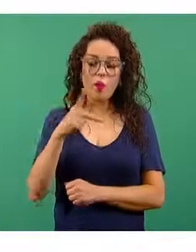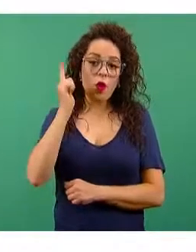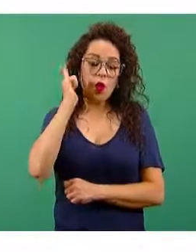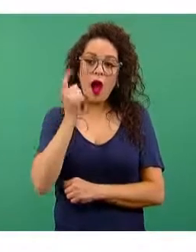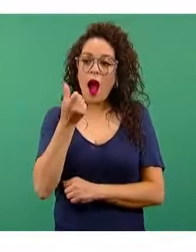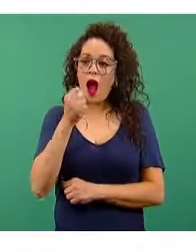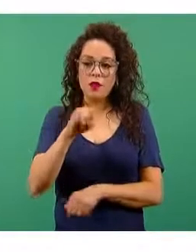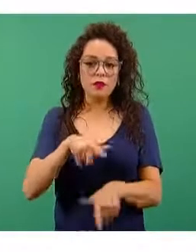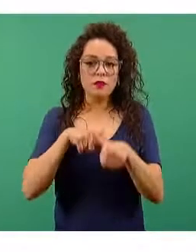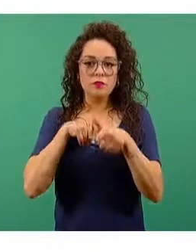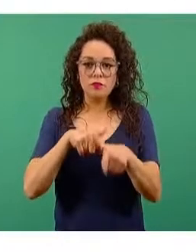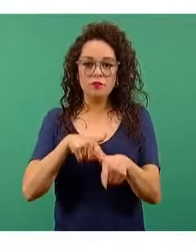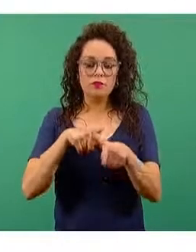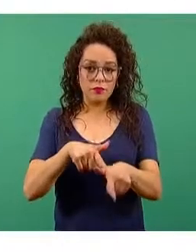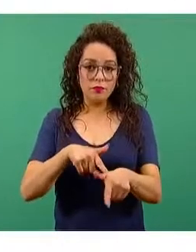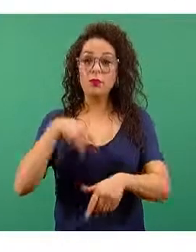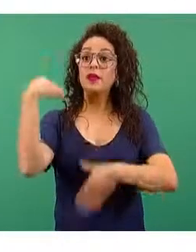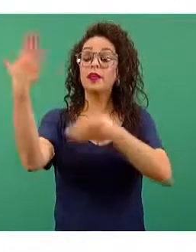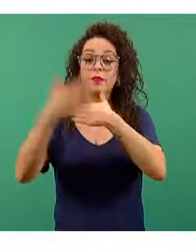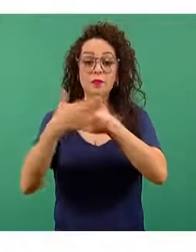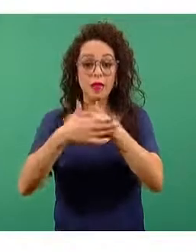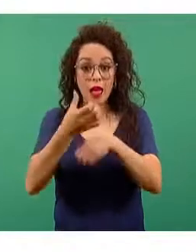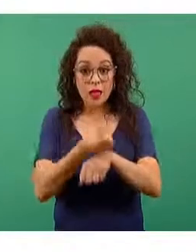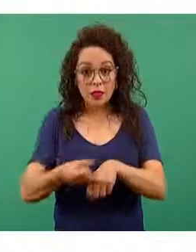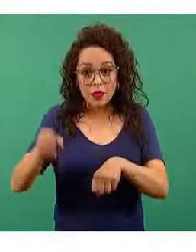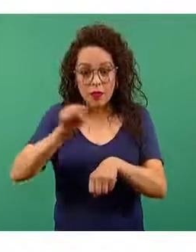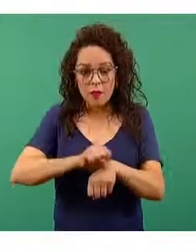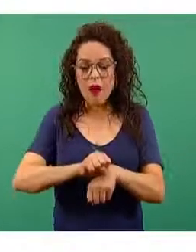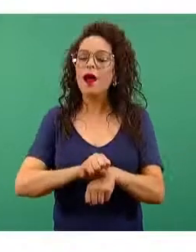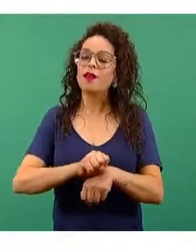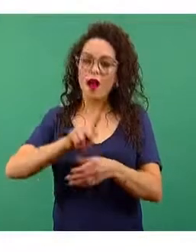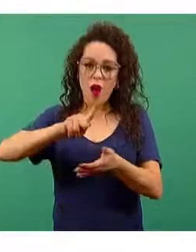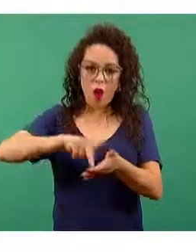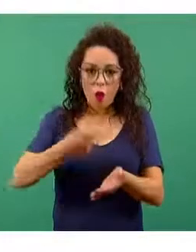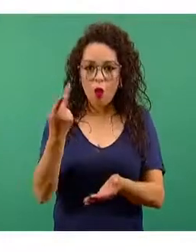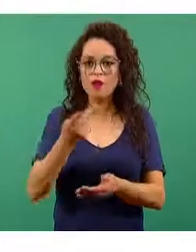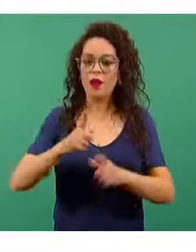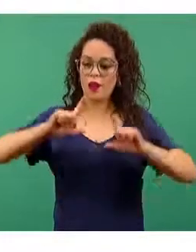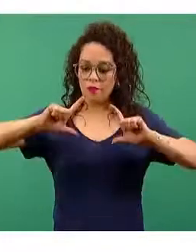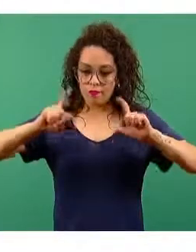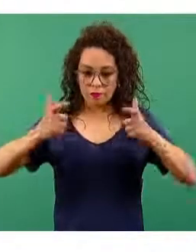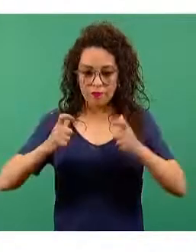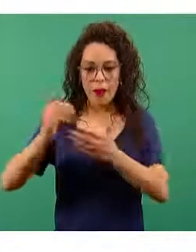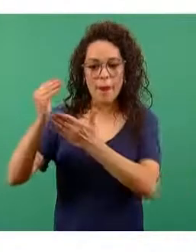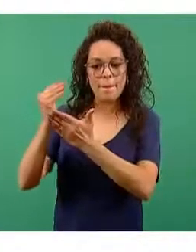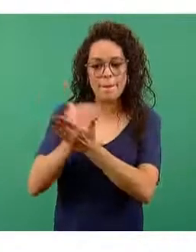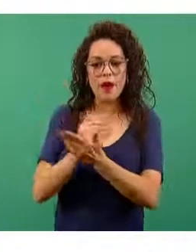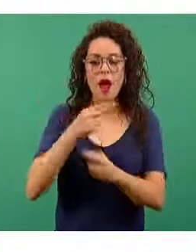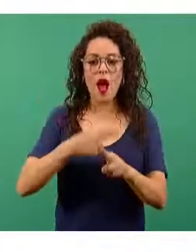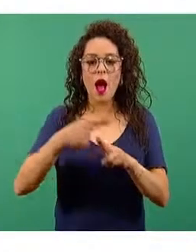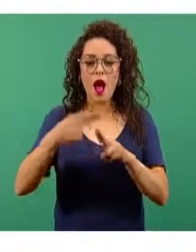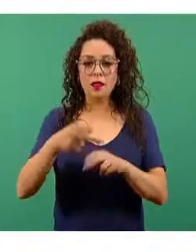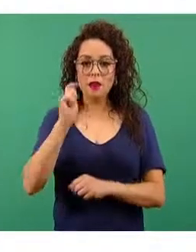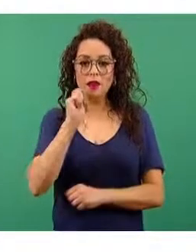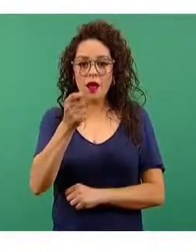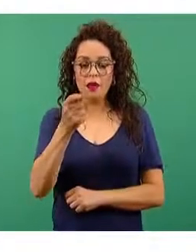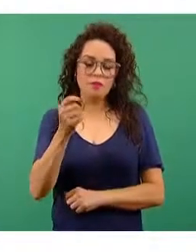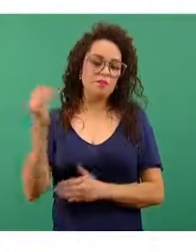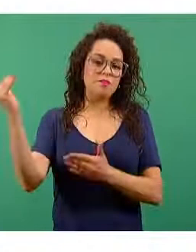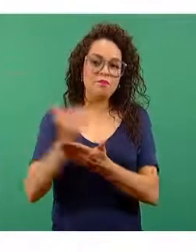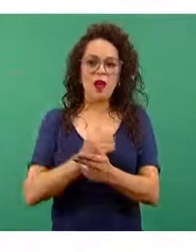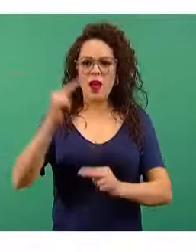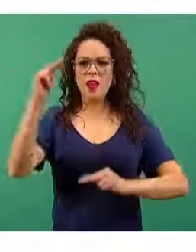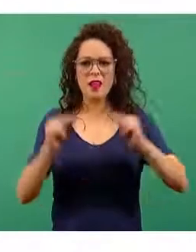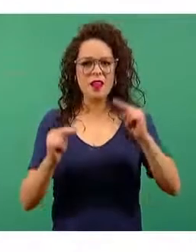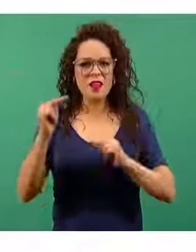mantenga y que la siguiente semana vuelva a haber una reducción mayor y hasta llegar a los niveles menores, a los